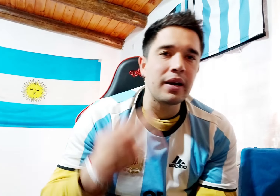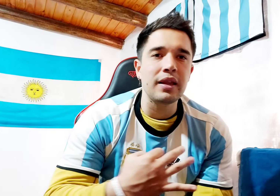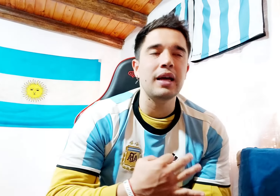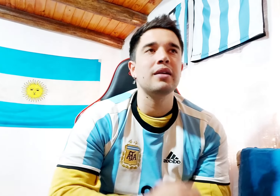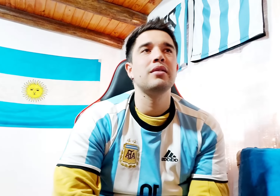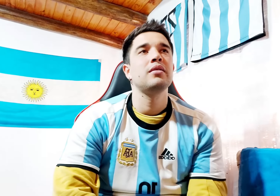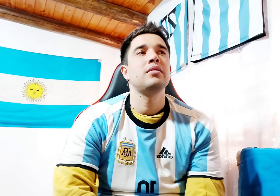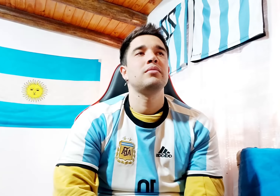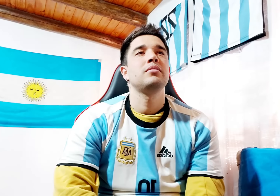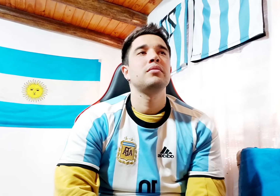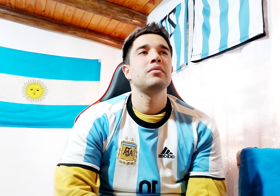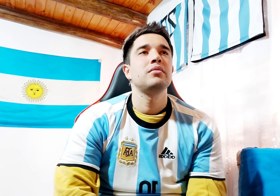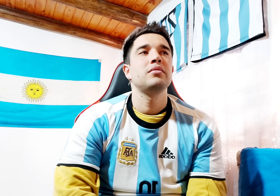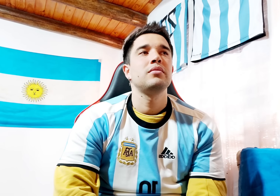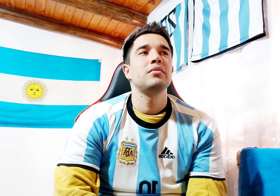era verdad.